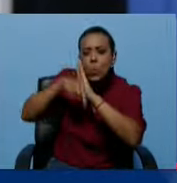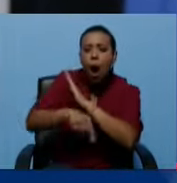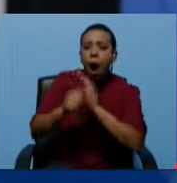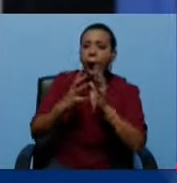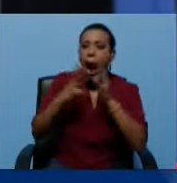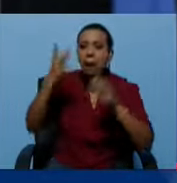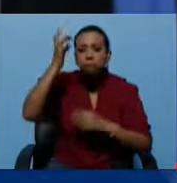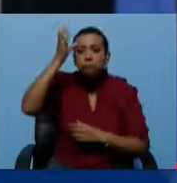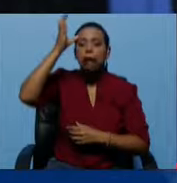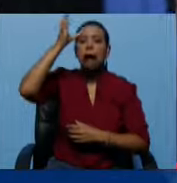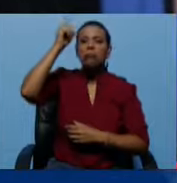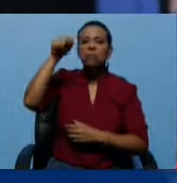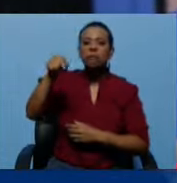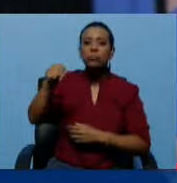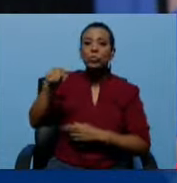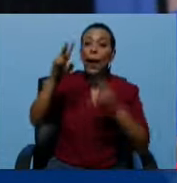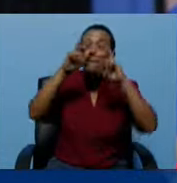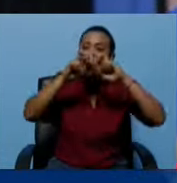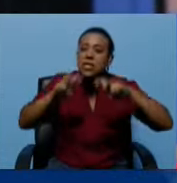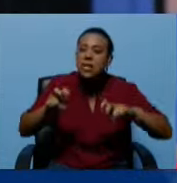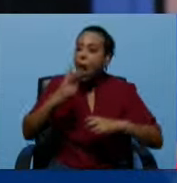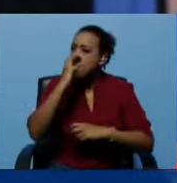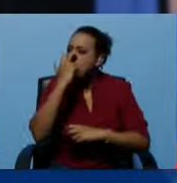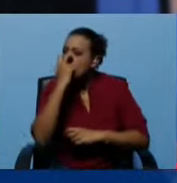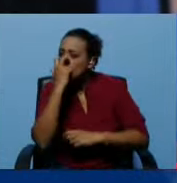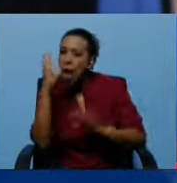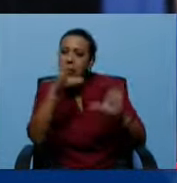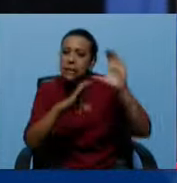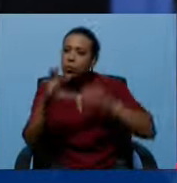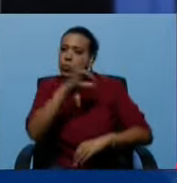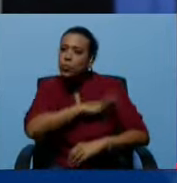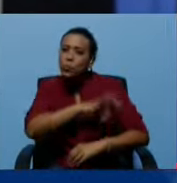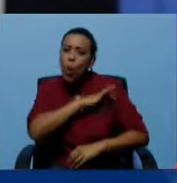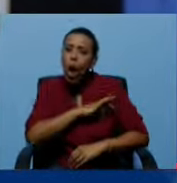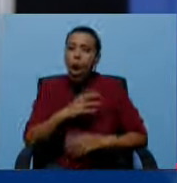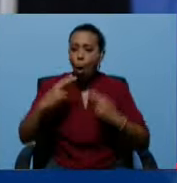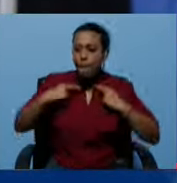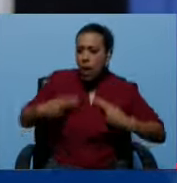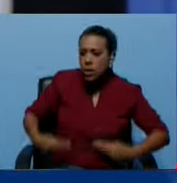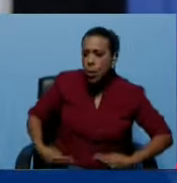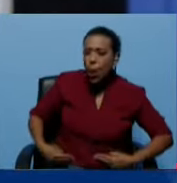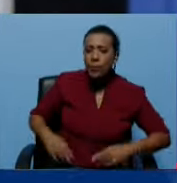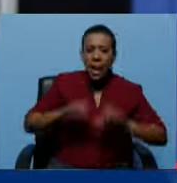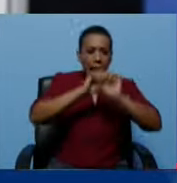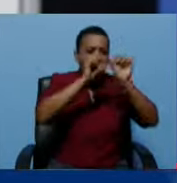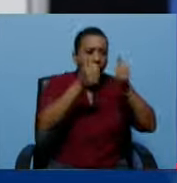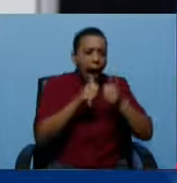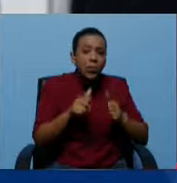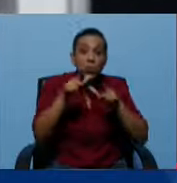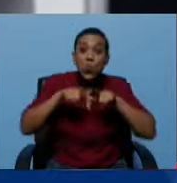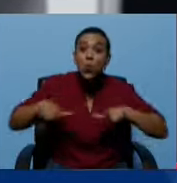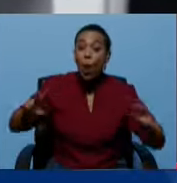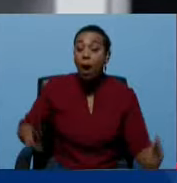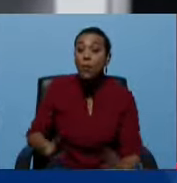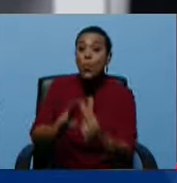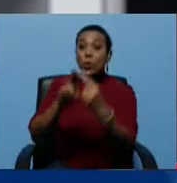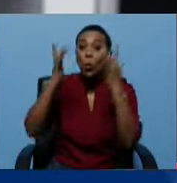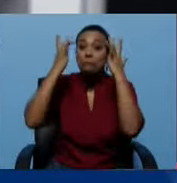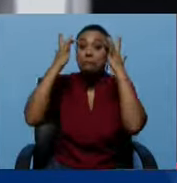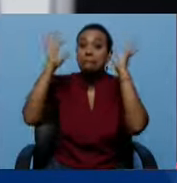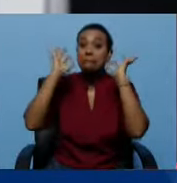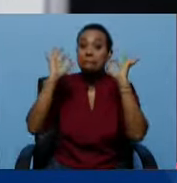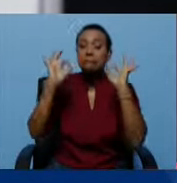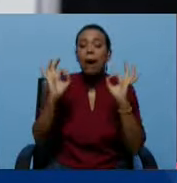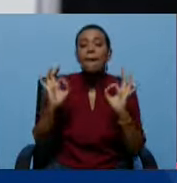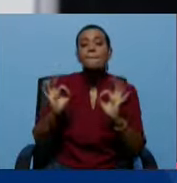ampliar el conocimiento, a investigar en las ciencias sociales, en las humanidades, en las artes, un lugar de encuentro